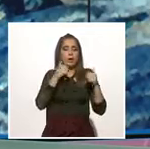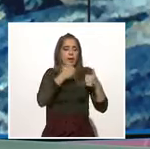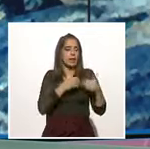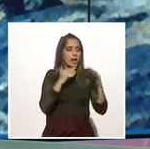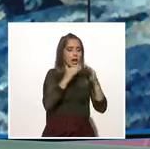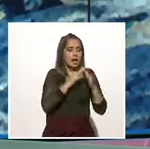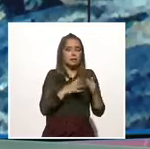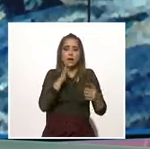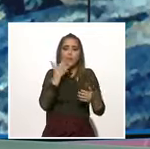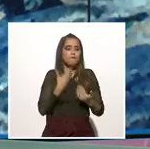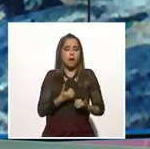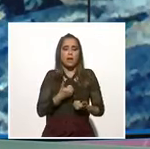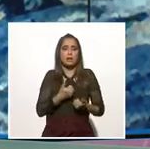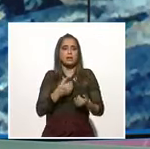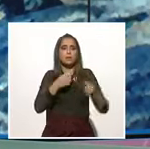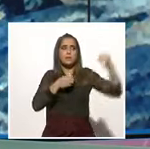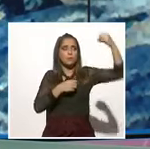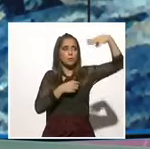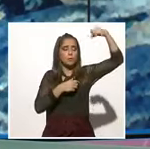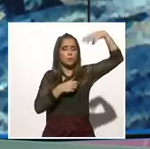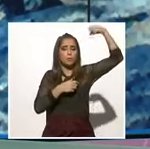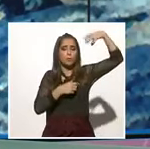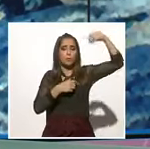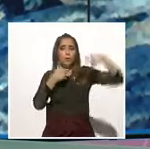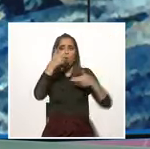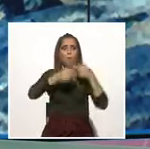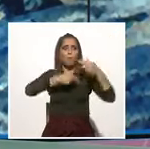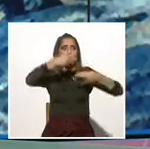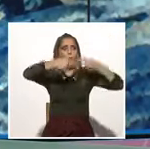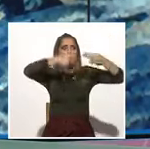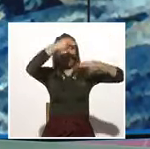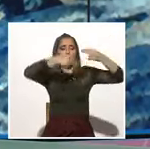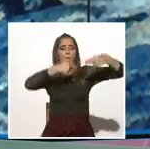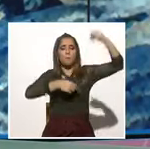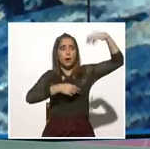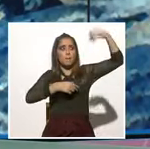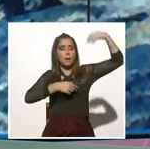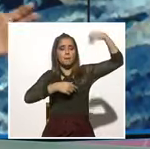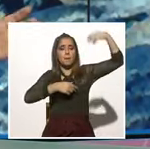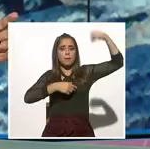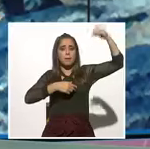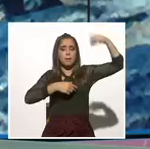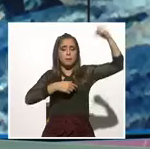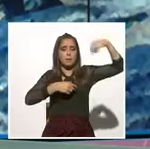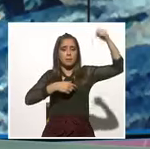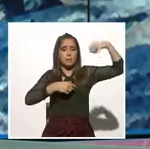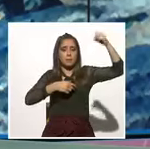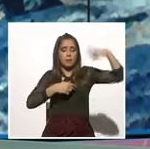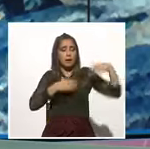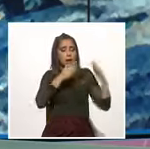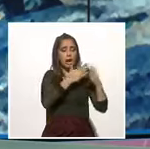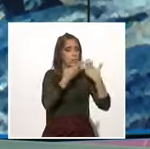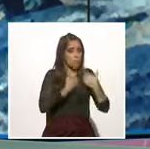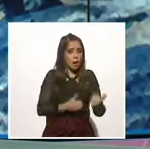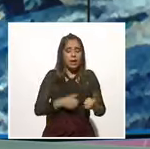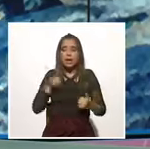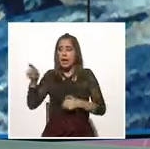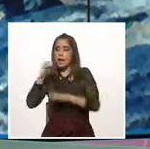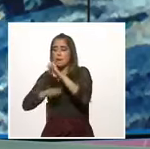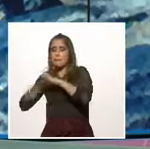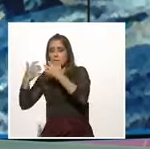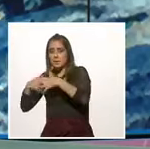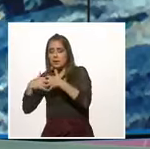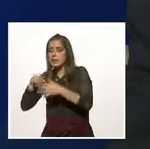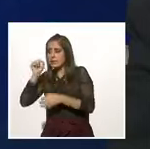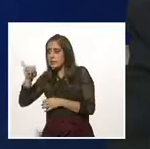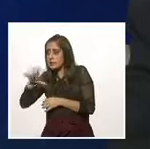detector de humo, eso quiere decir que no ha entendido que la protección civil no es solamente porque sea obligatoria en la empresa, sino esto lo tengo que llevar a la casa. Por